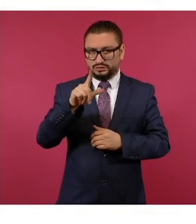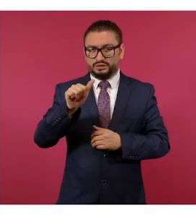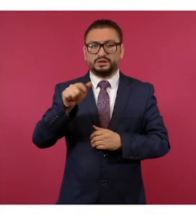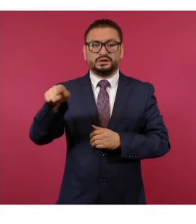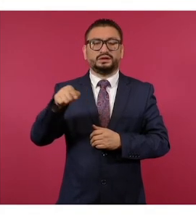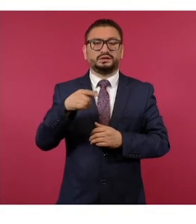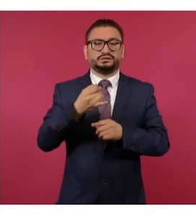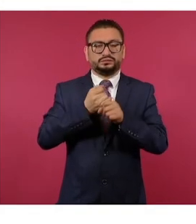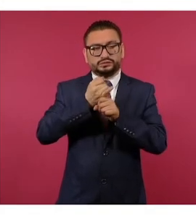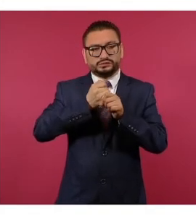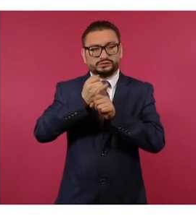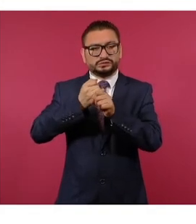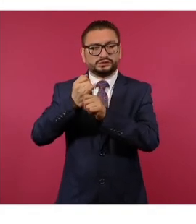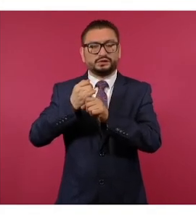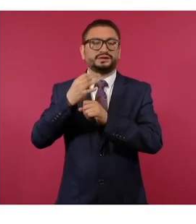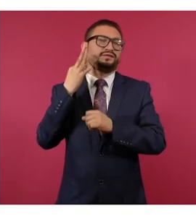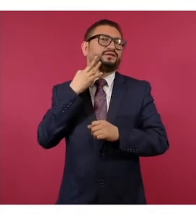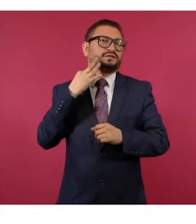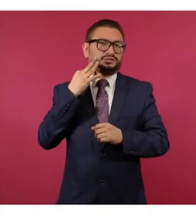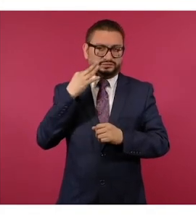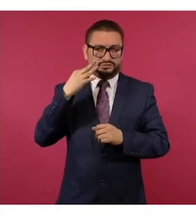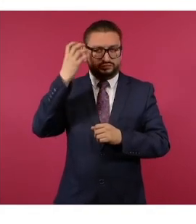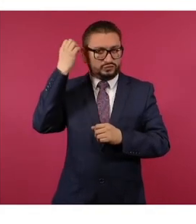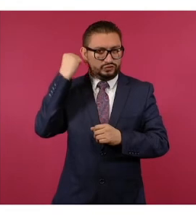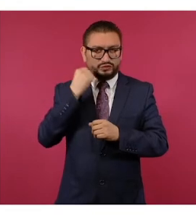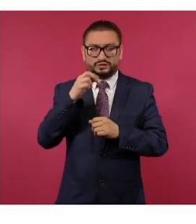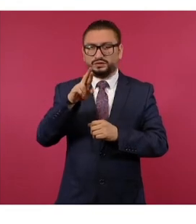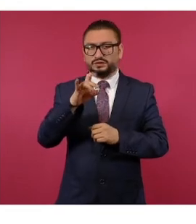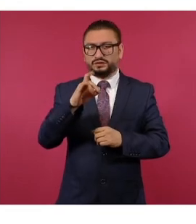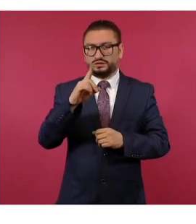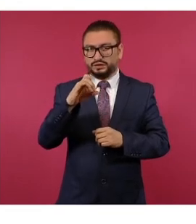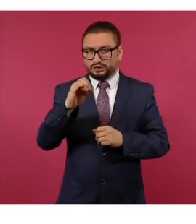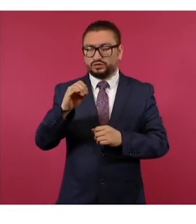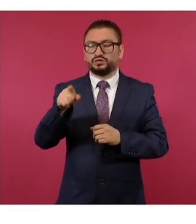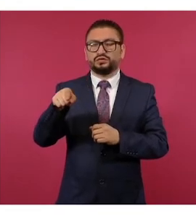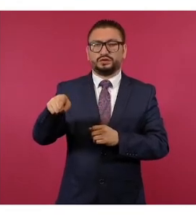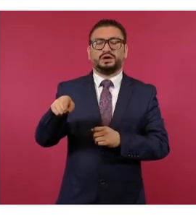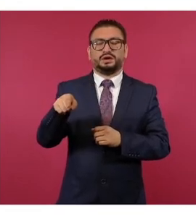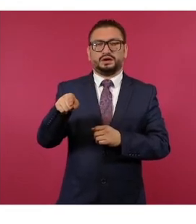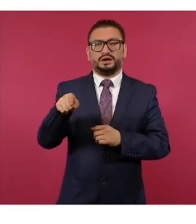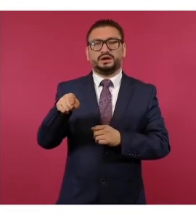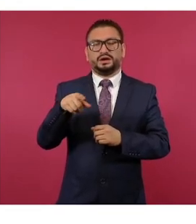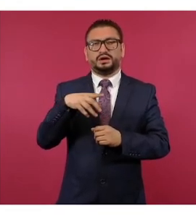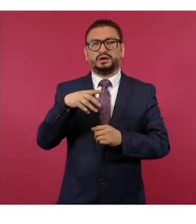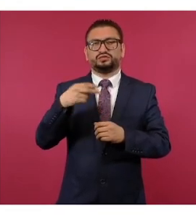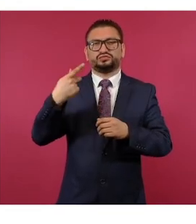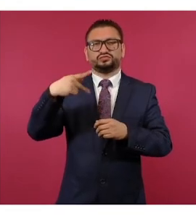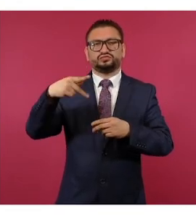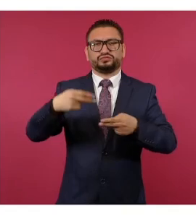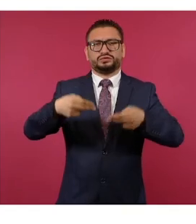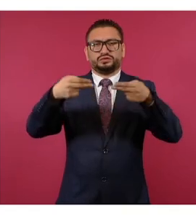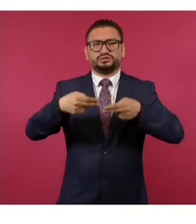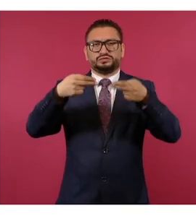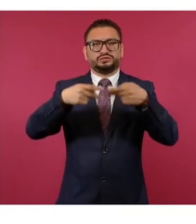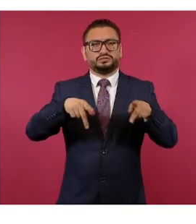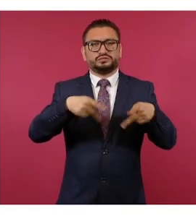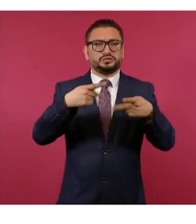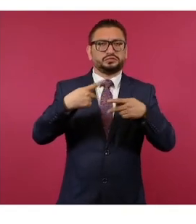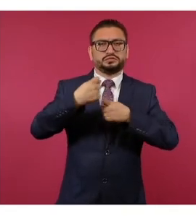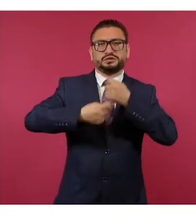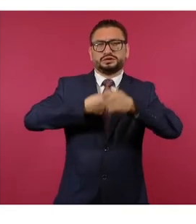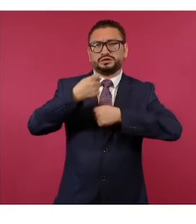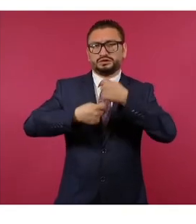investigaciones de la Fiscalía de Morelos, Ricardo Arisméndez se encontraba en su negocio de venta de